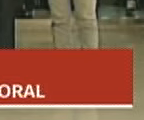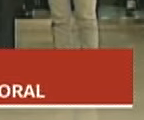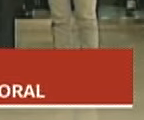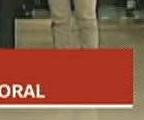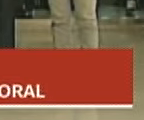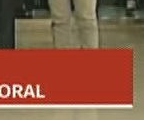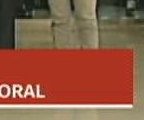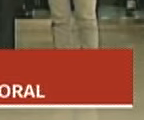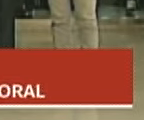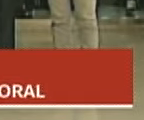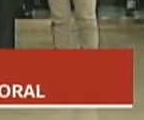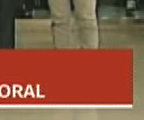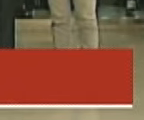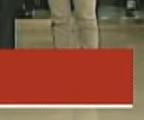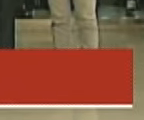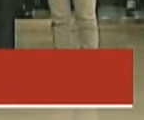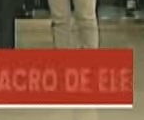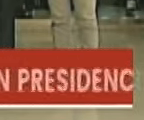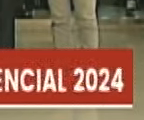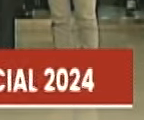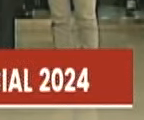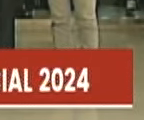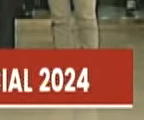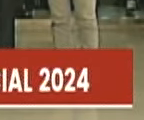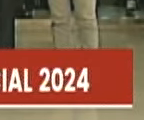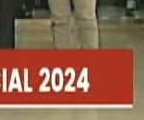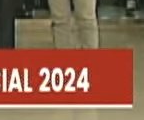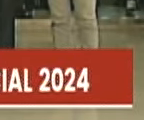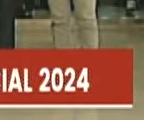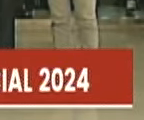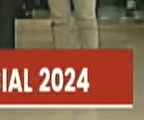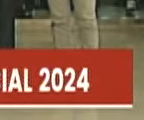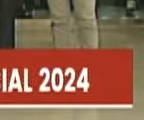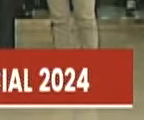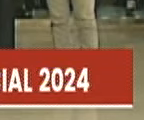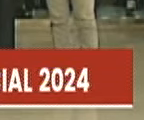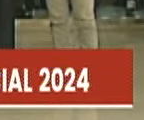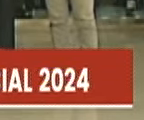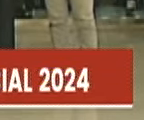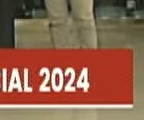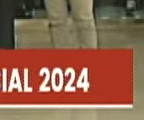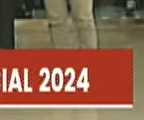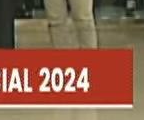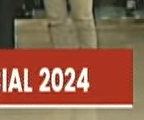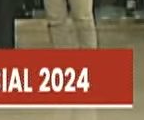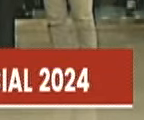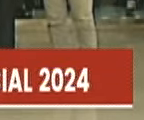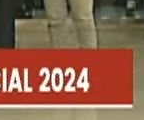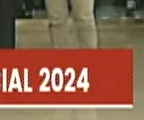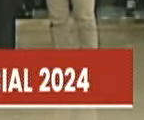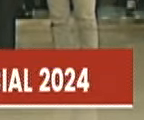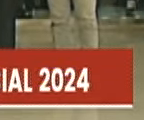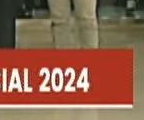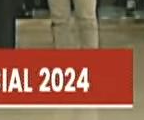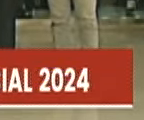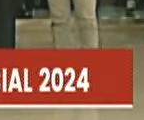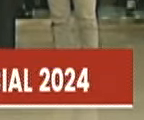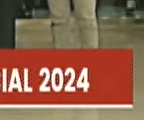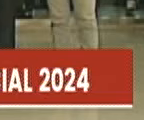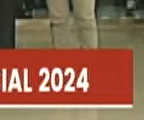aún, haciendo cola para hacer el simulacro electoral con miras a el